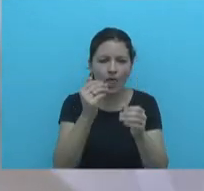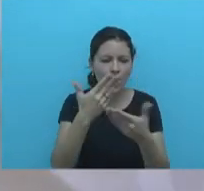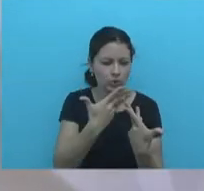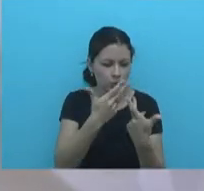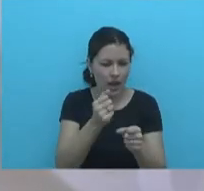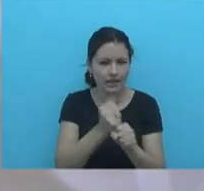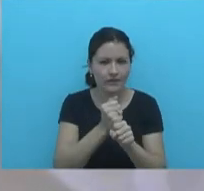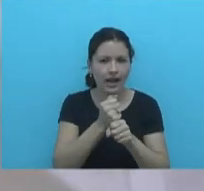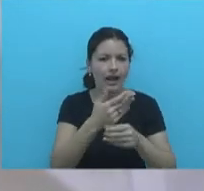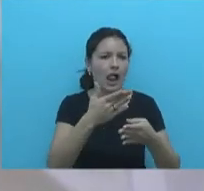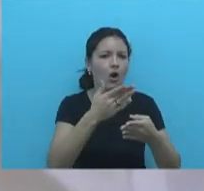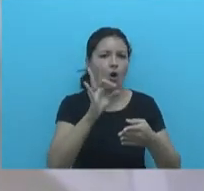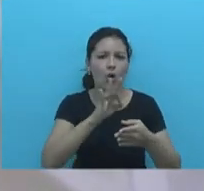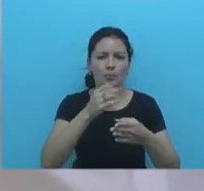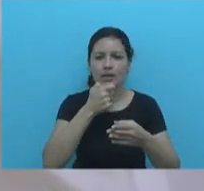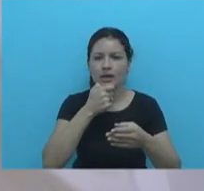carga.